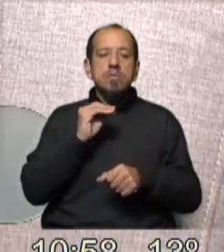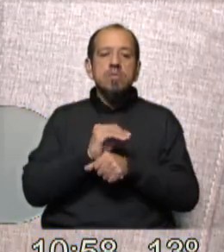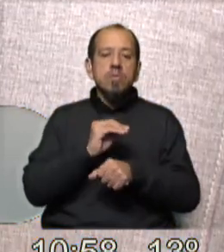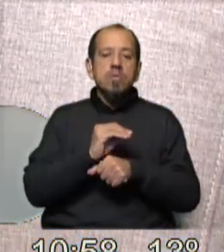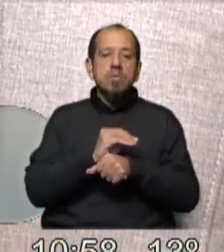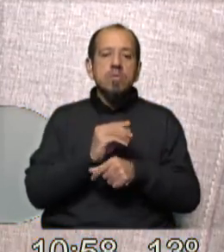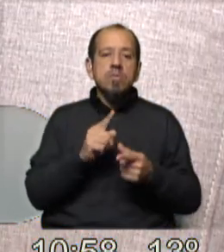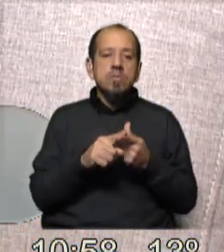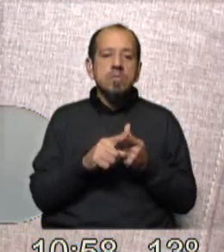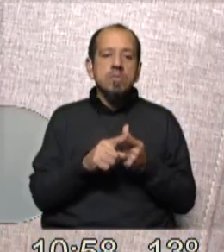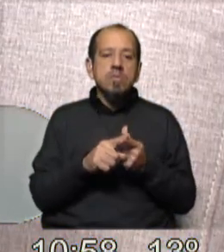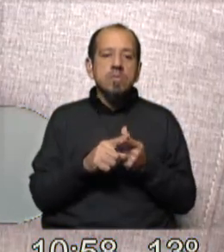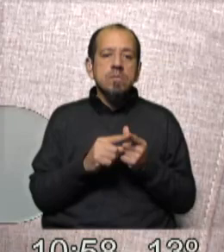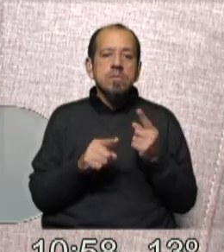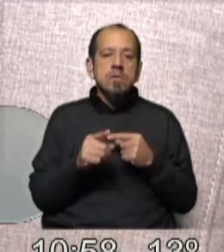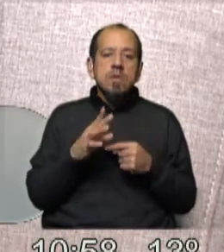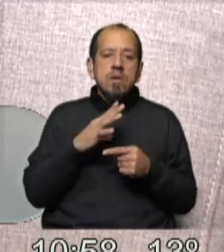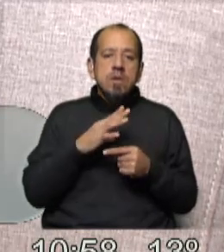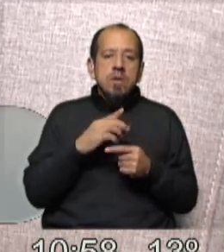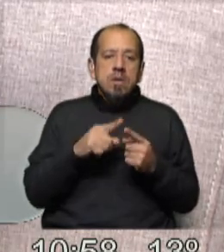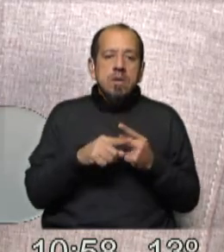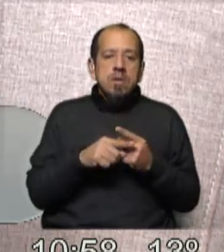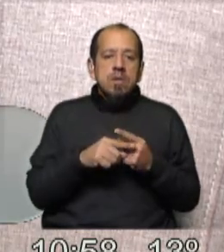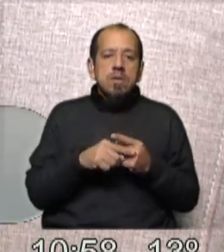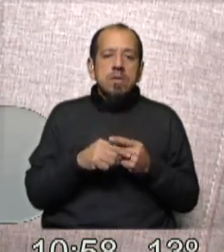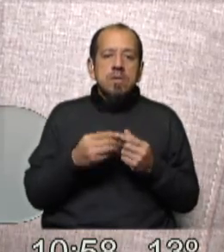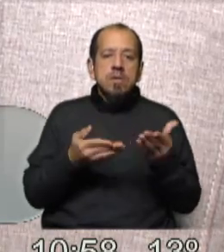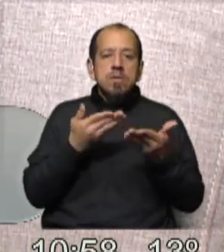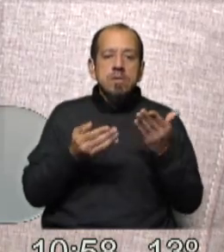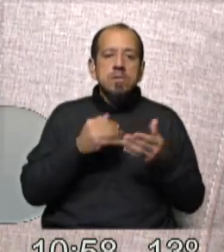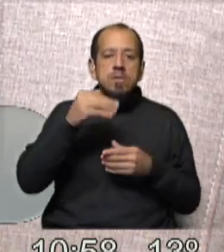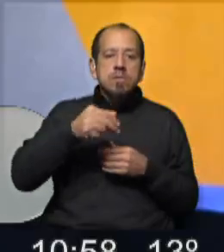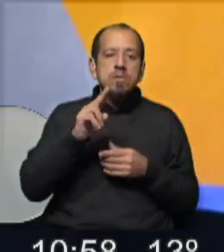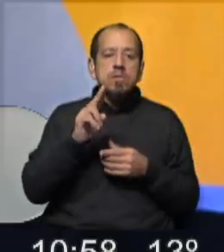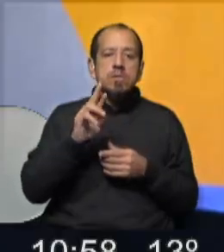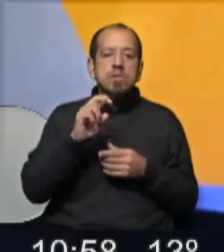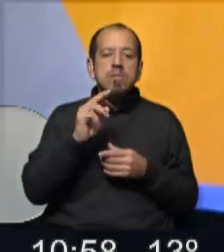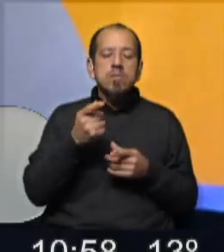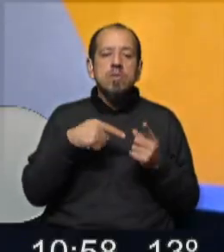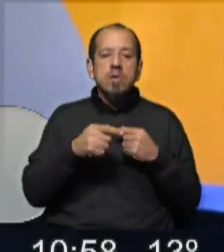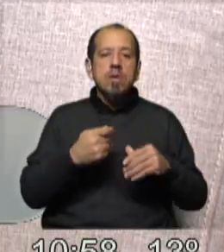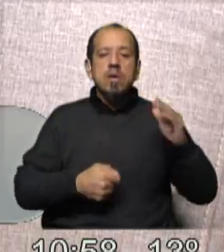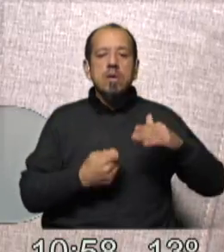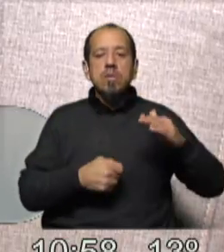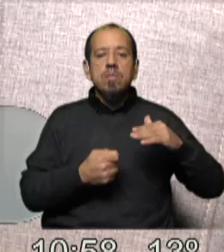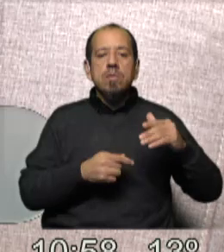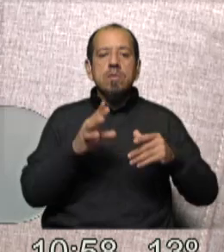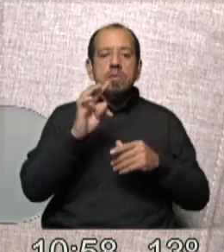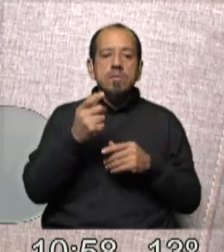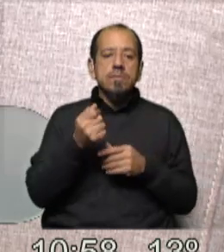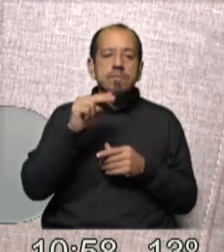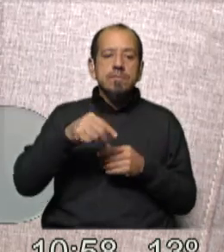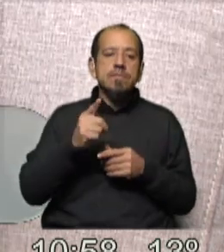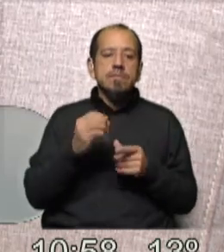nuestra cultura, agarra de todo. O sea, la murga uruguaya. Sí, bueno, el candombe, claro. el tango. Todo lo... O